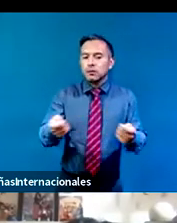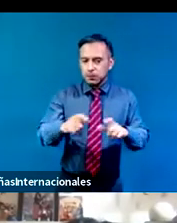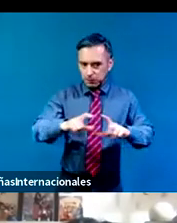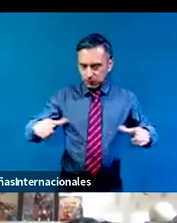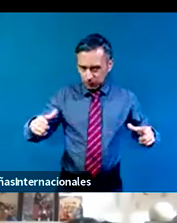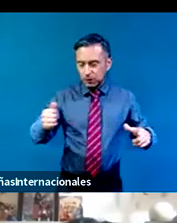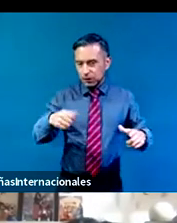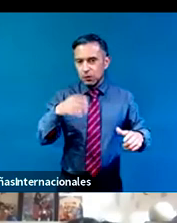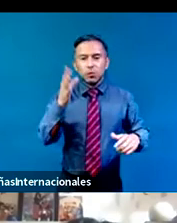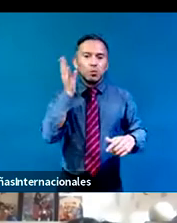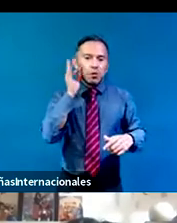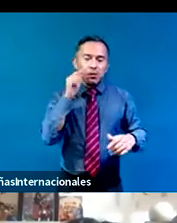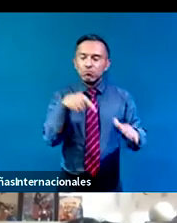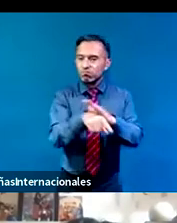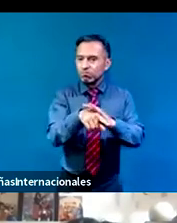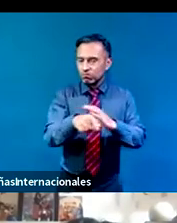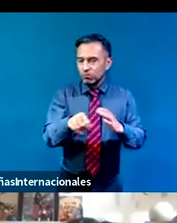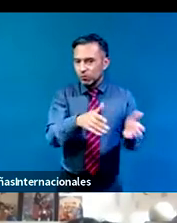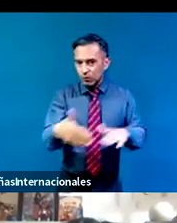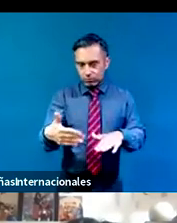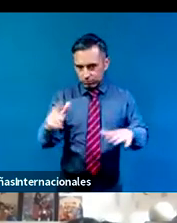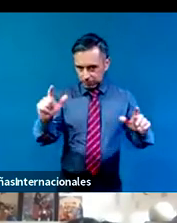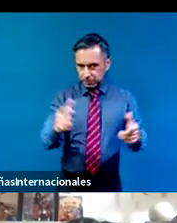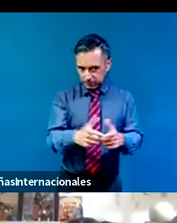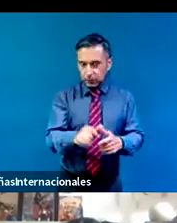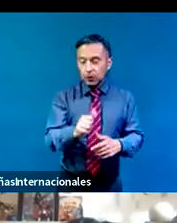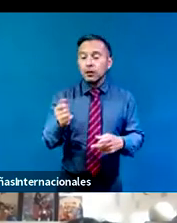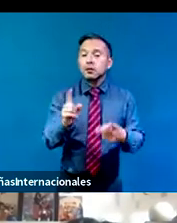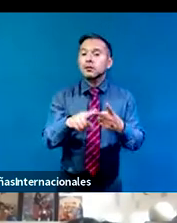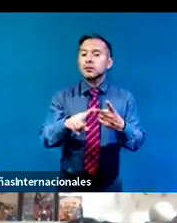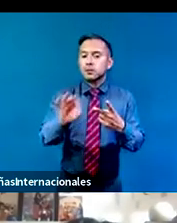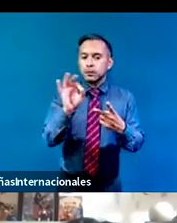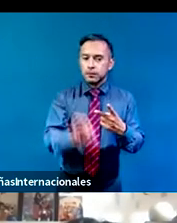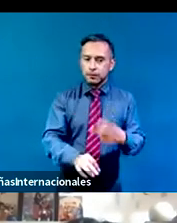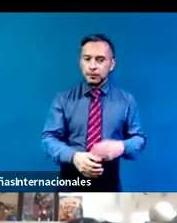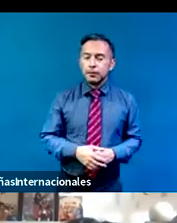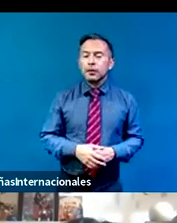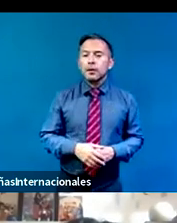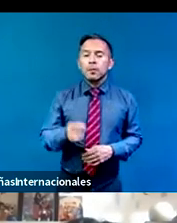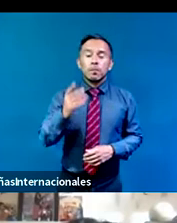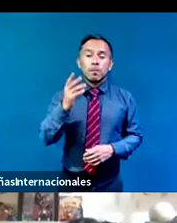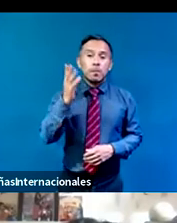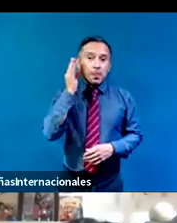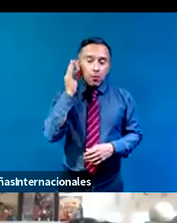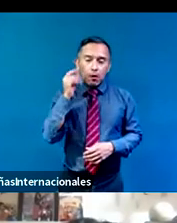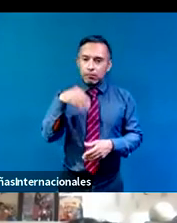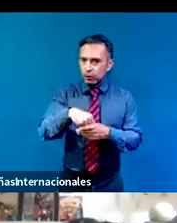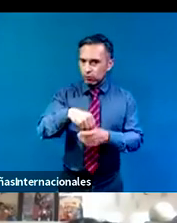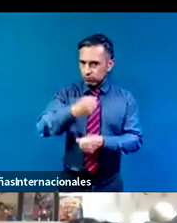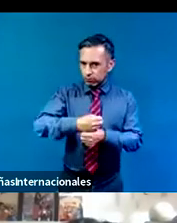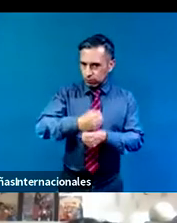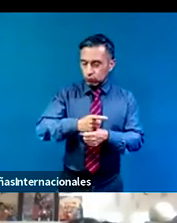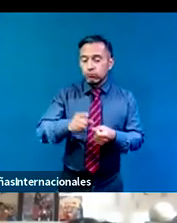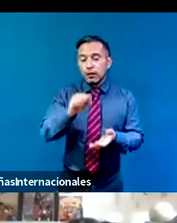la segunda pregunta sobre el trabajo de las mujeres, en la Secretaría de Economía tenemos como